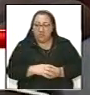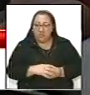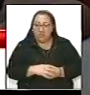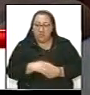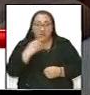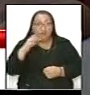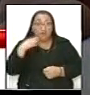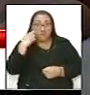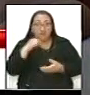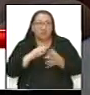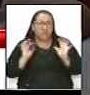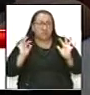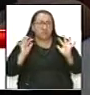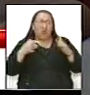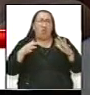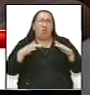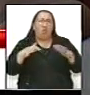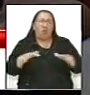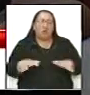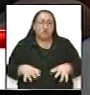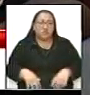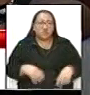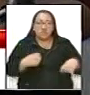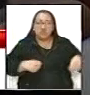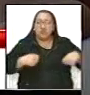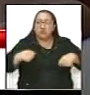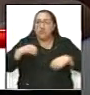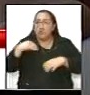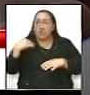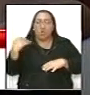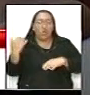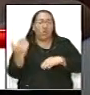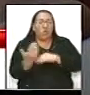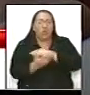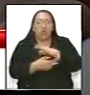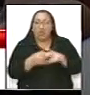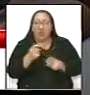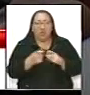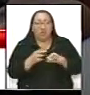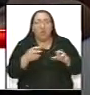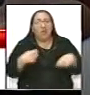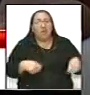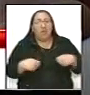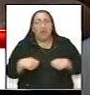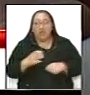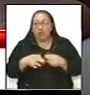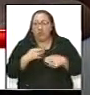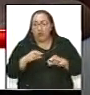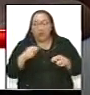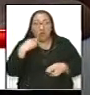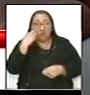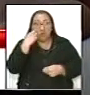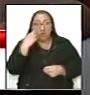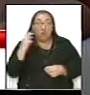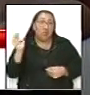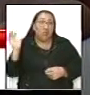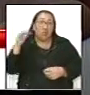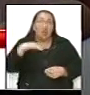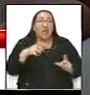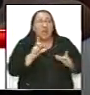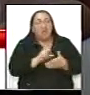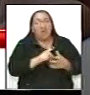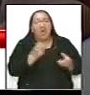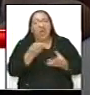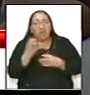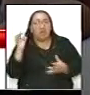se convierte en una especie de showroom en donde todo el pueblo baila. Y no solamente el pueblo de Puno, de Lima, de